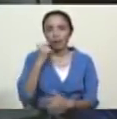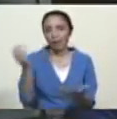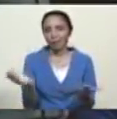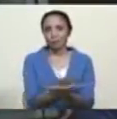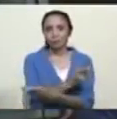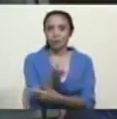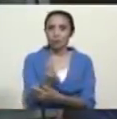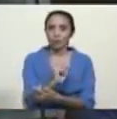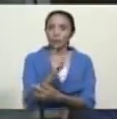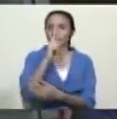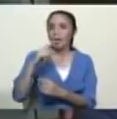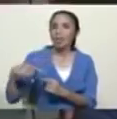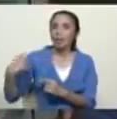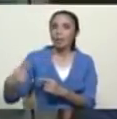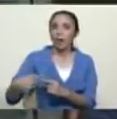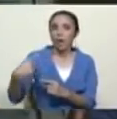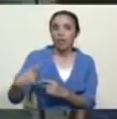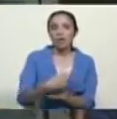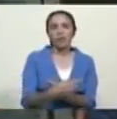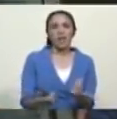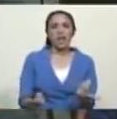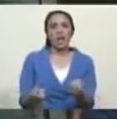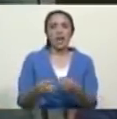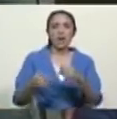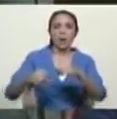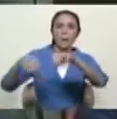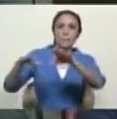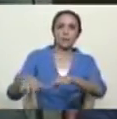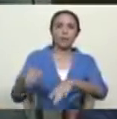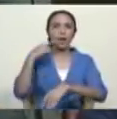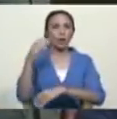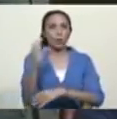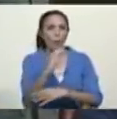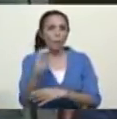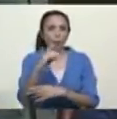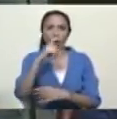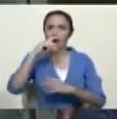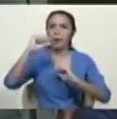Después vino el otro, abandono del cargo, que es colombiano,